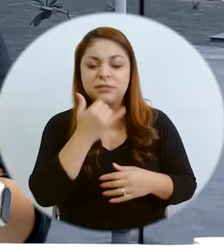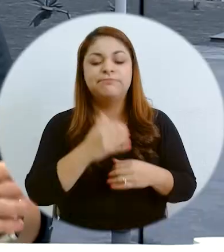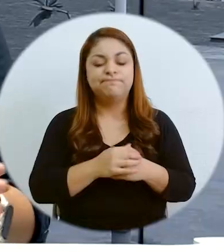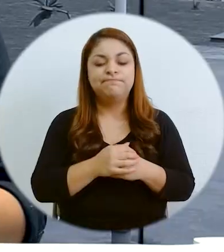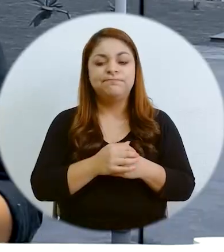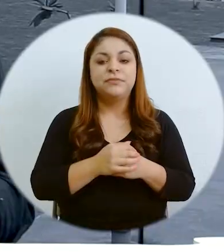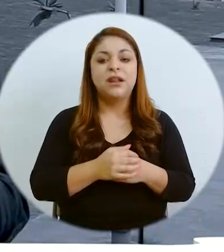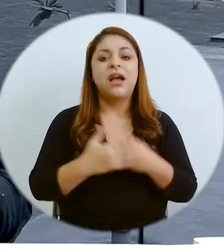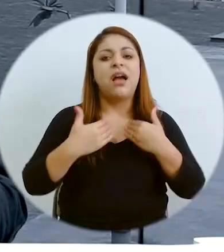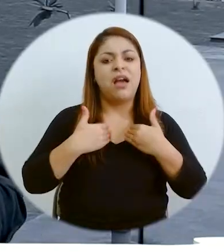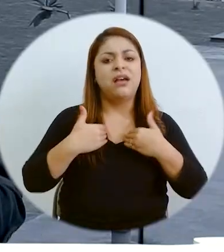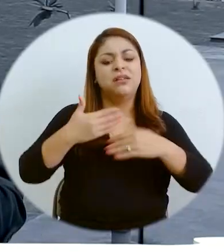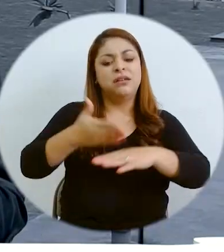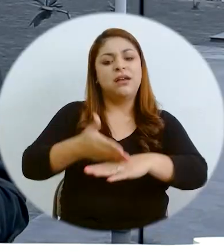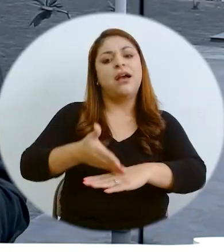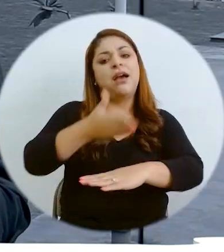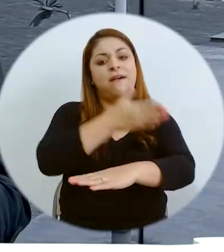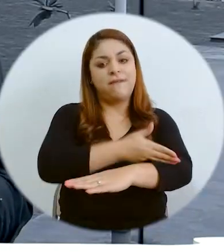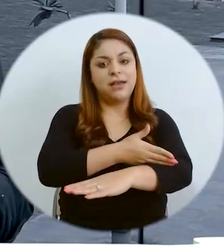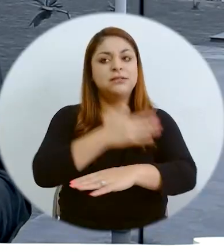político. Entonces, ¿qué pasa? Hemos